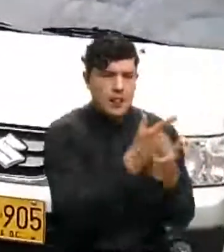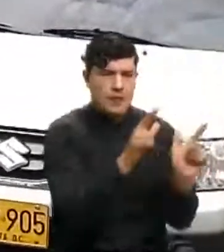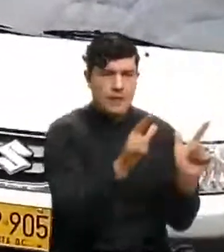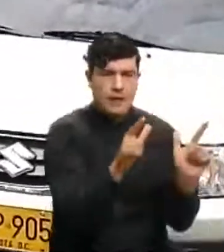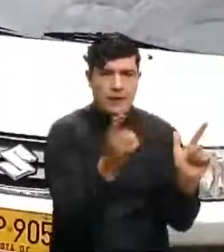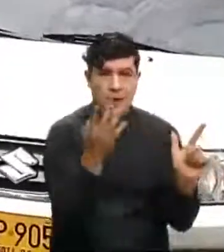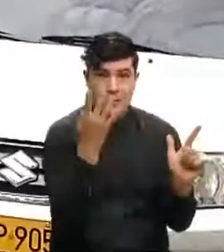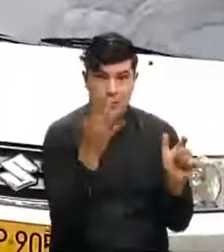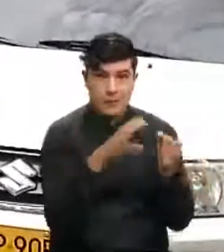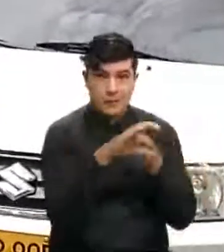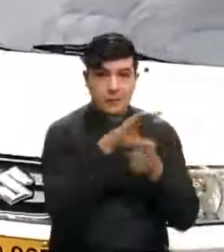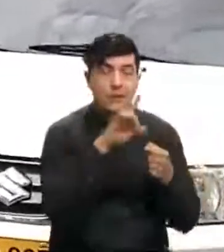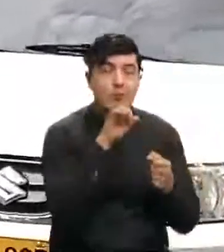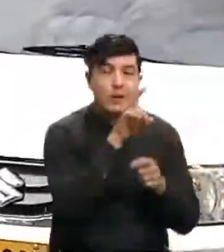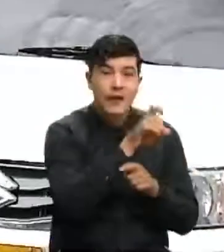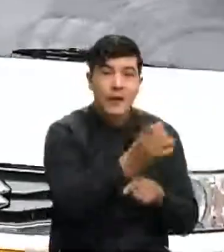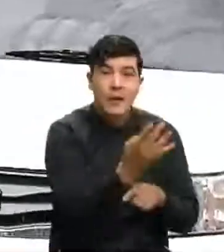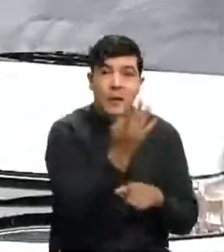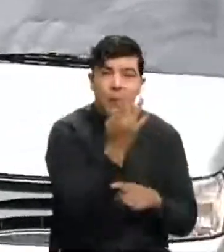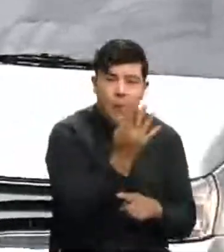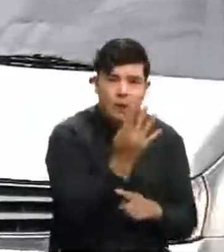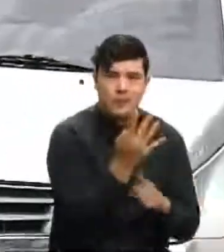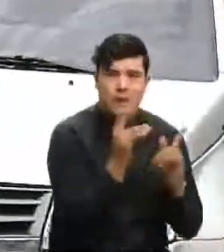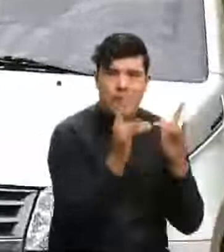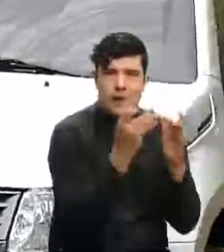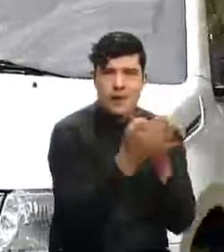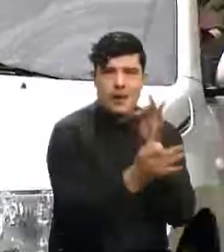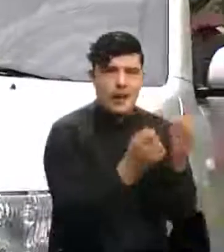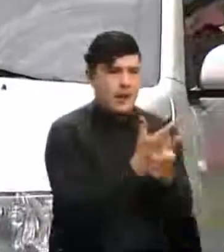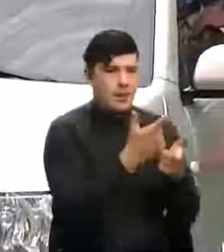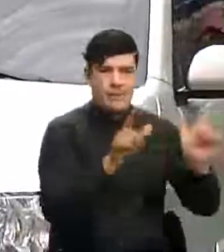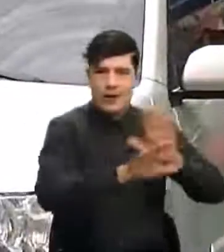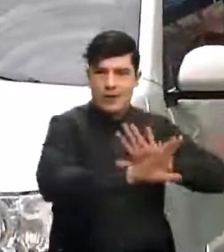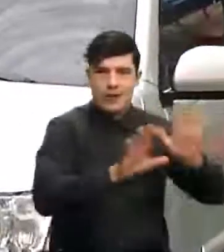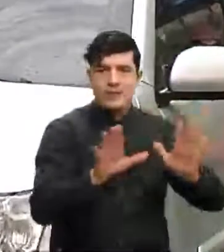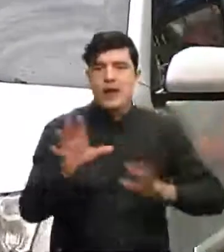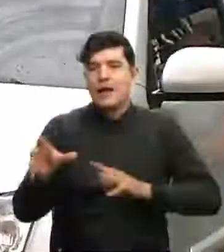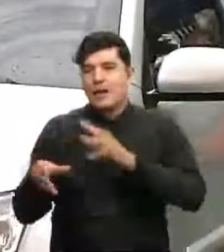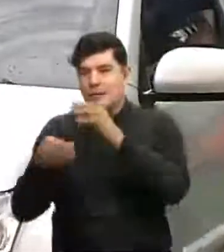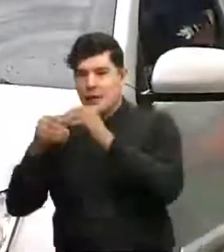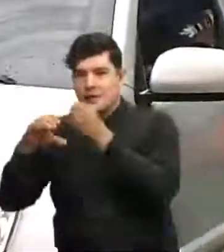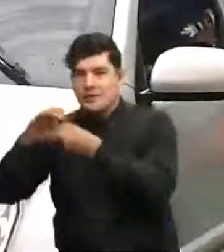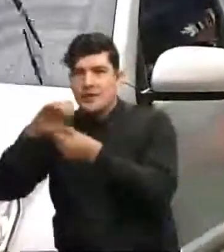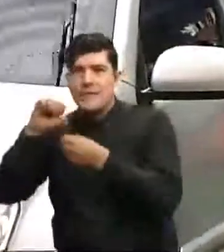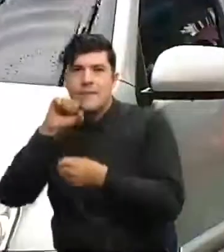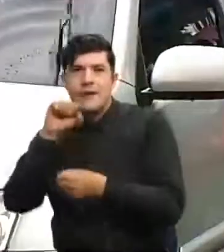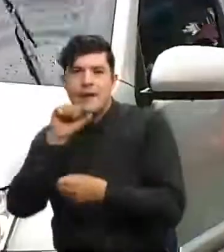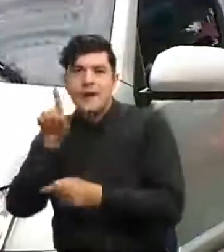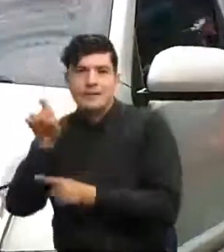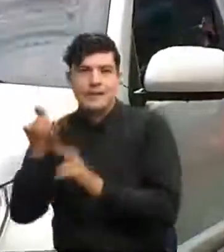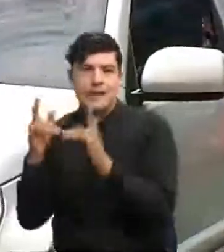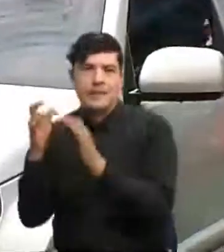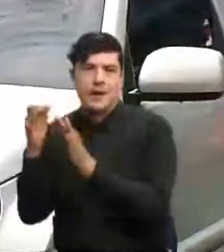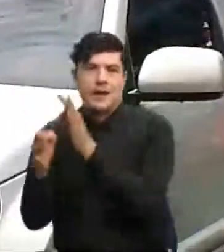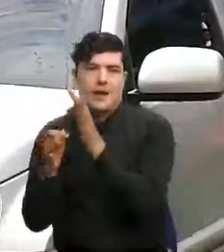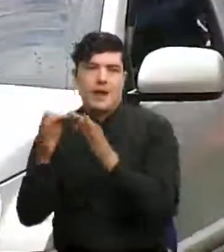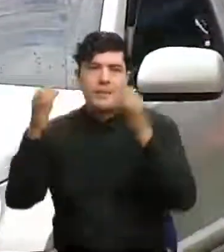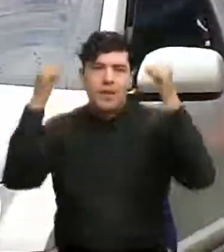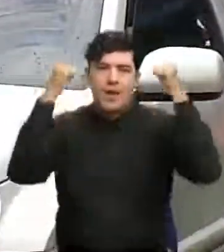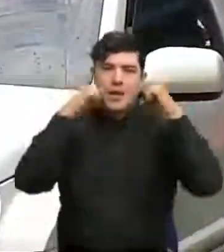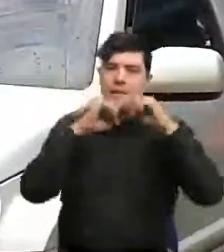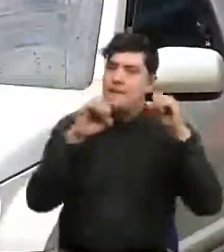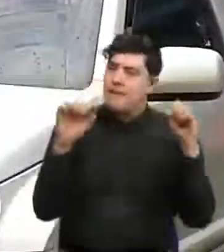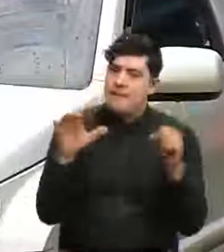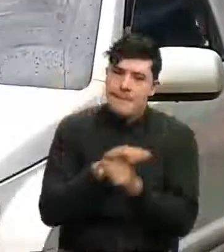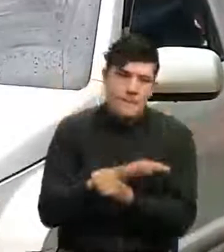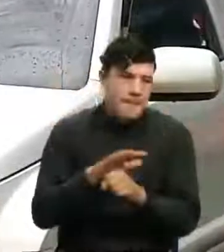el área metropolitana de Bucaramanga, en Bucaramanga como tal, y 6 en Barranca Bermeja. En Florida Blanca no hay ninguna cama disponible, en Piedecuesta tampoco,